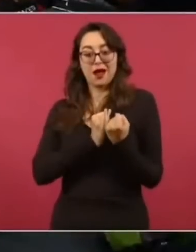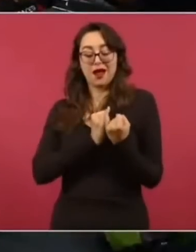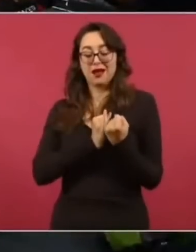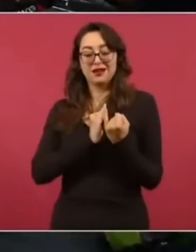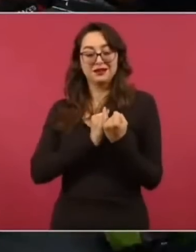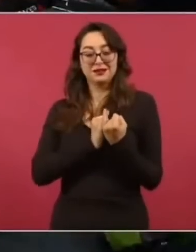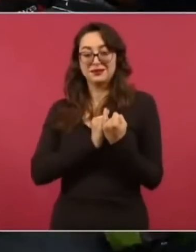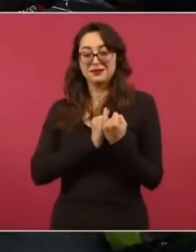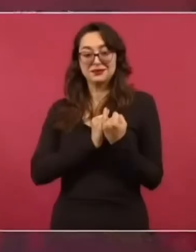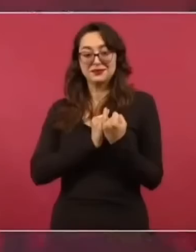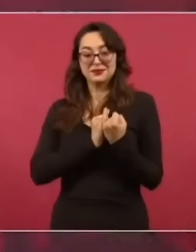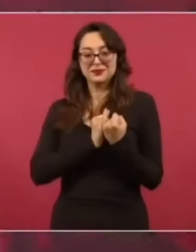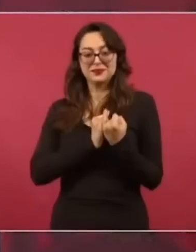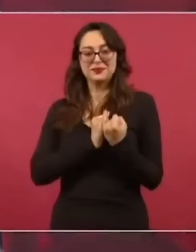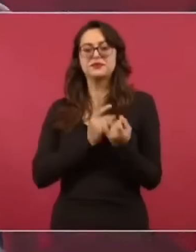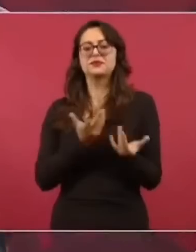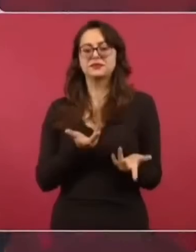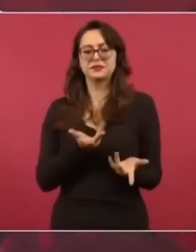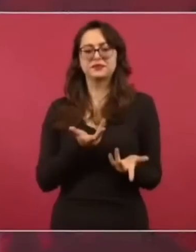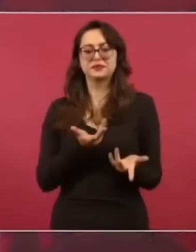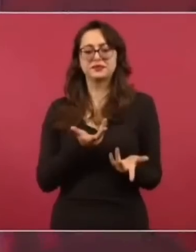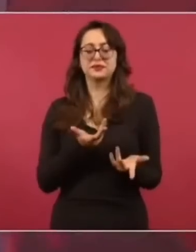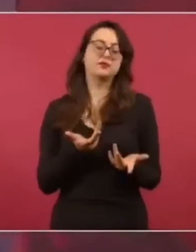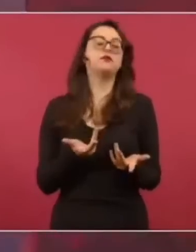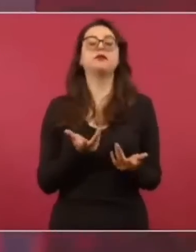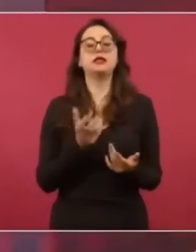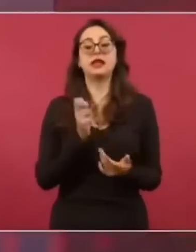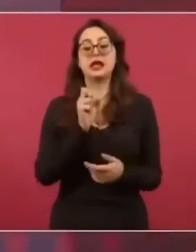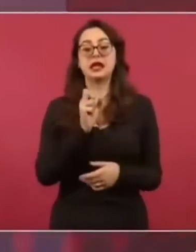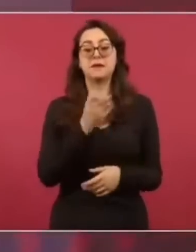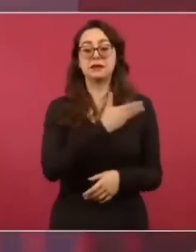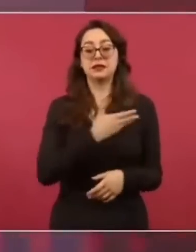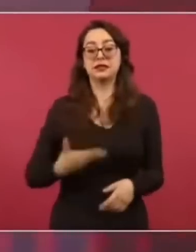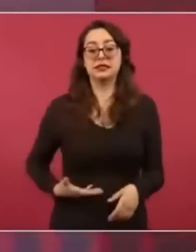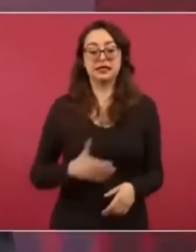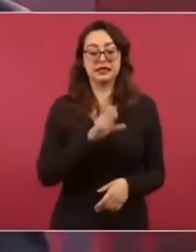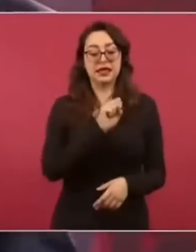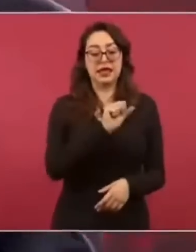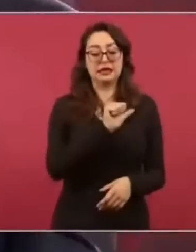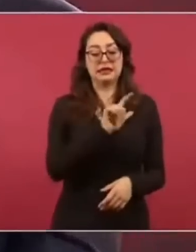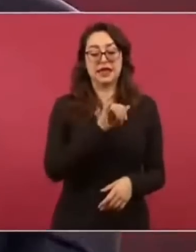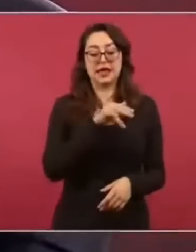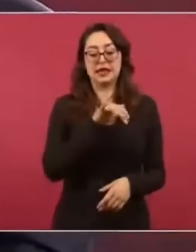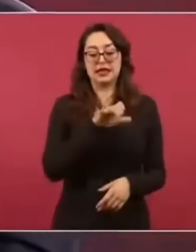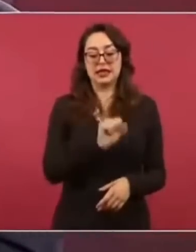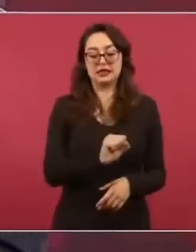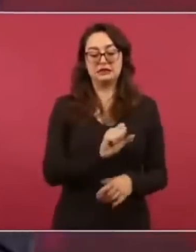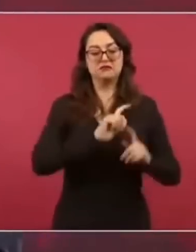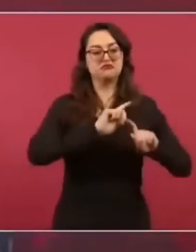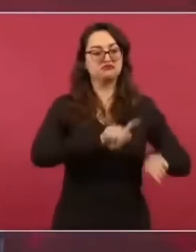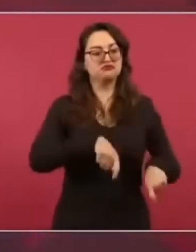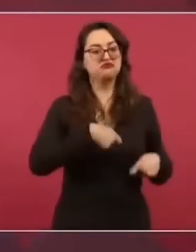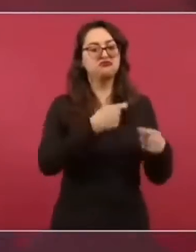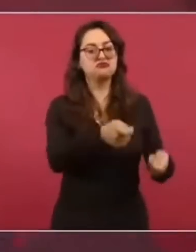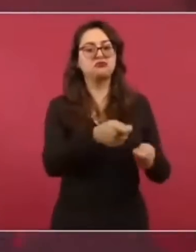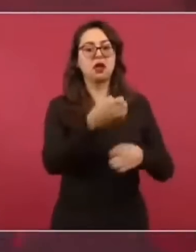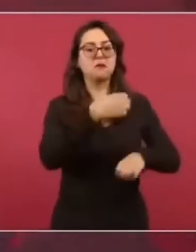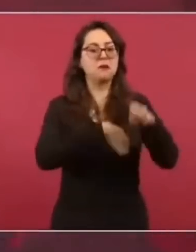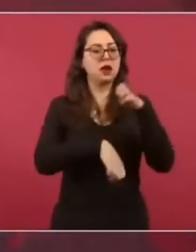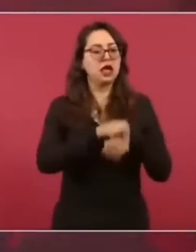Salinas entregó empresas, entregó los bancos.